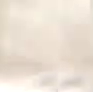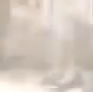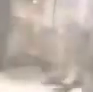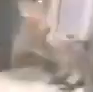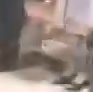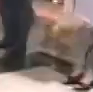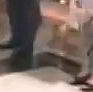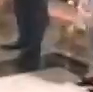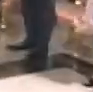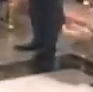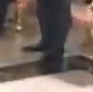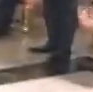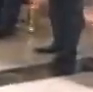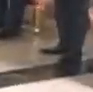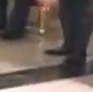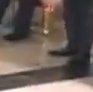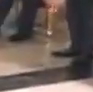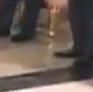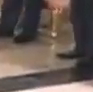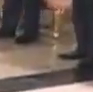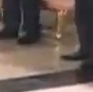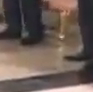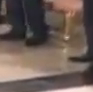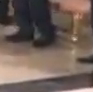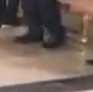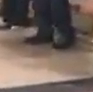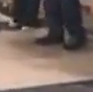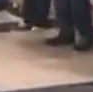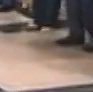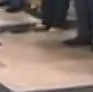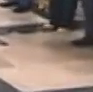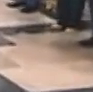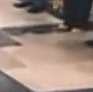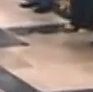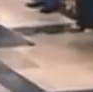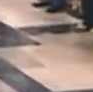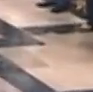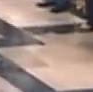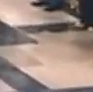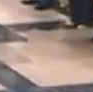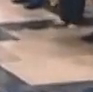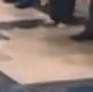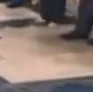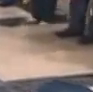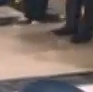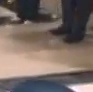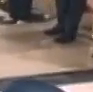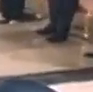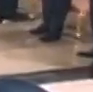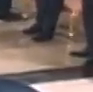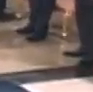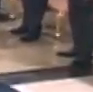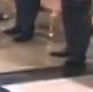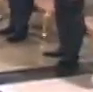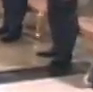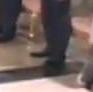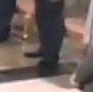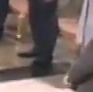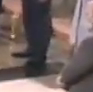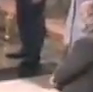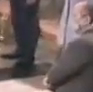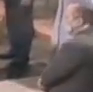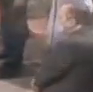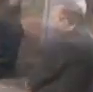llevar esta la vida de nuestros próceres también a la pantalla. Ha sido también llamado para que